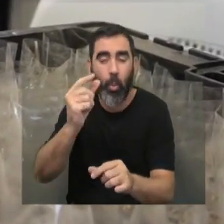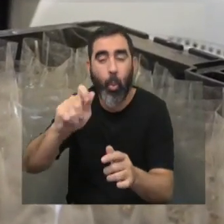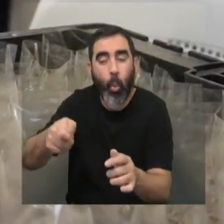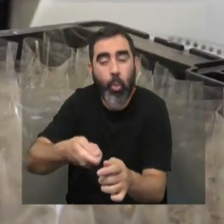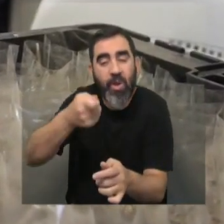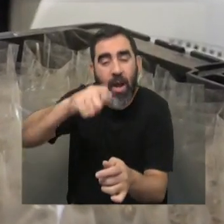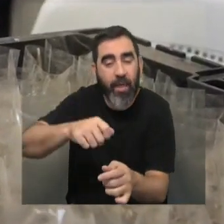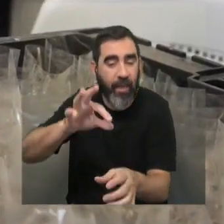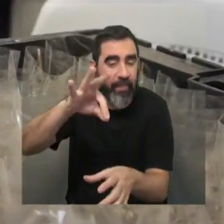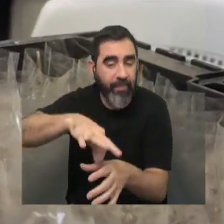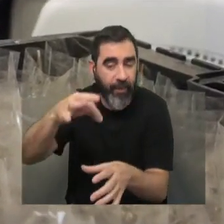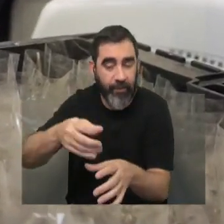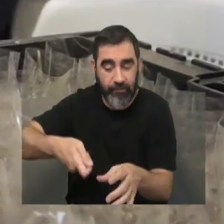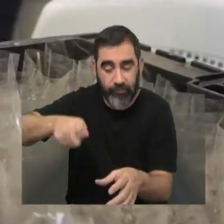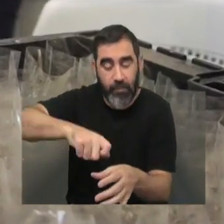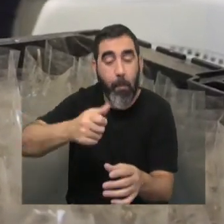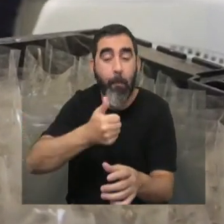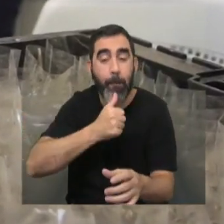cucharadita de té dentro de la cebadura.